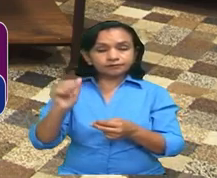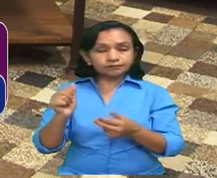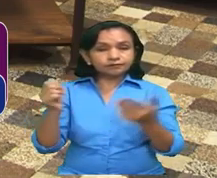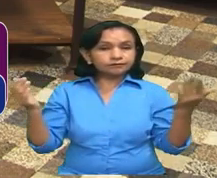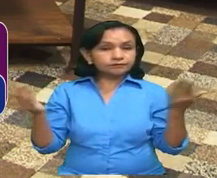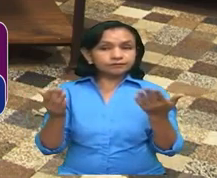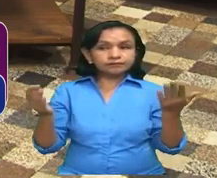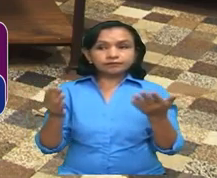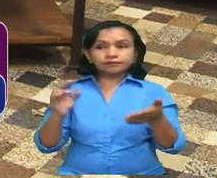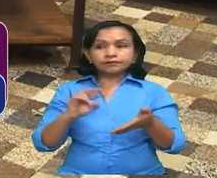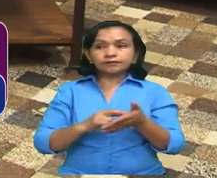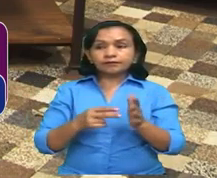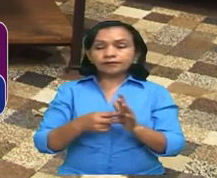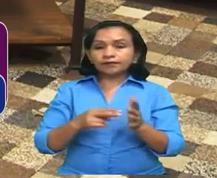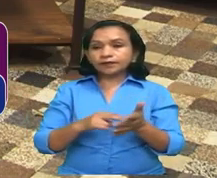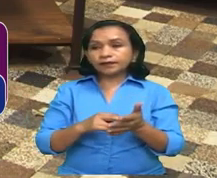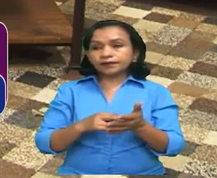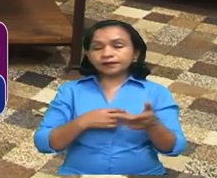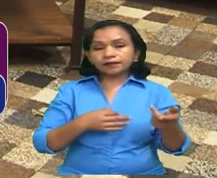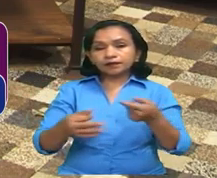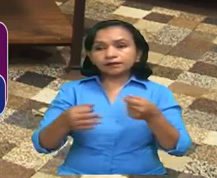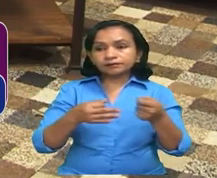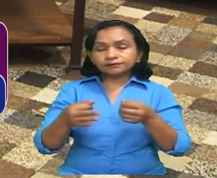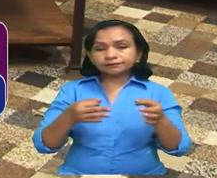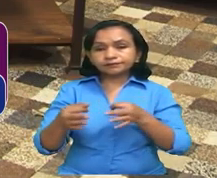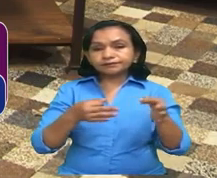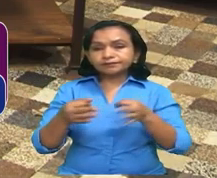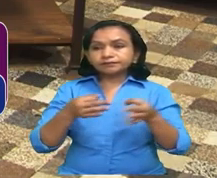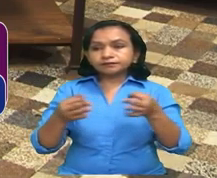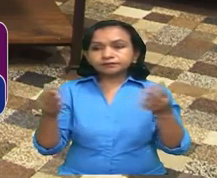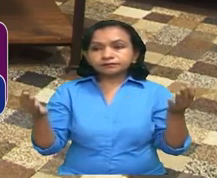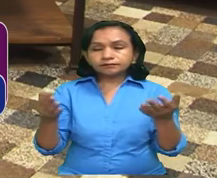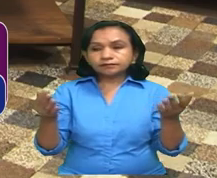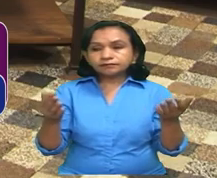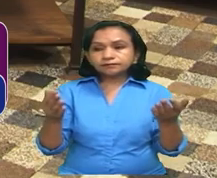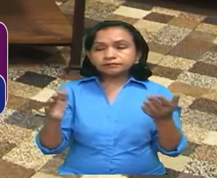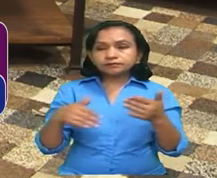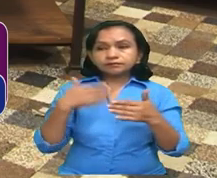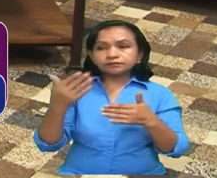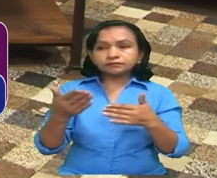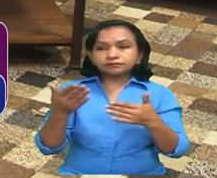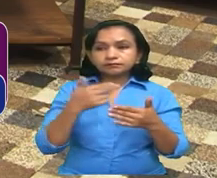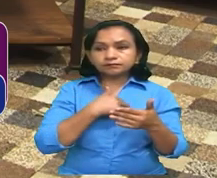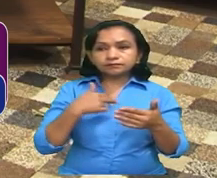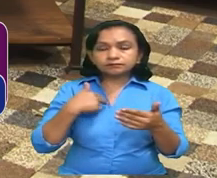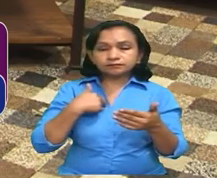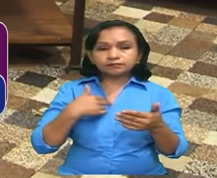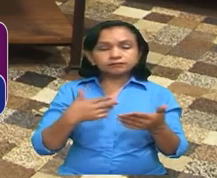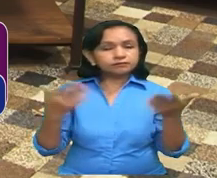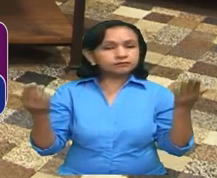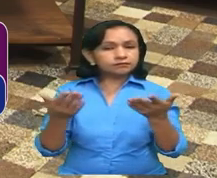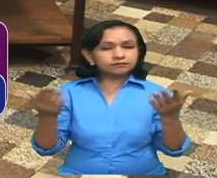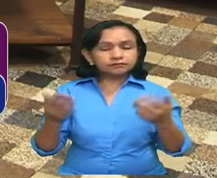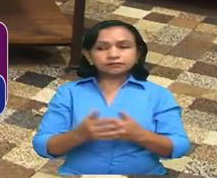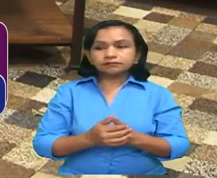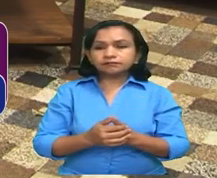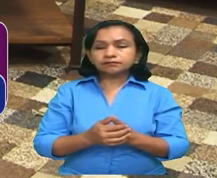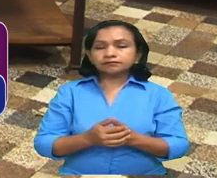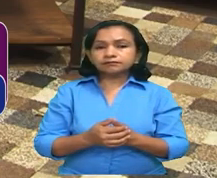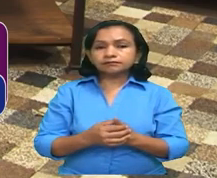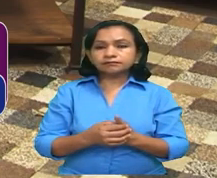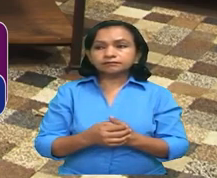artesanías, sé que en Nicatur estuvieron exponiendo distintos artesanos sus productos, ¿no? Esto